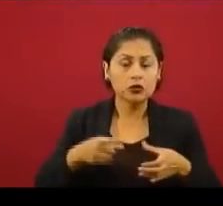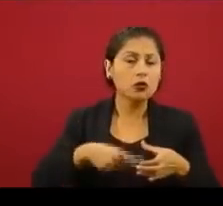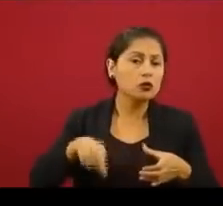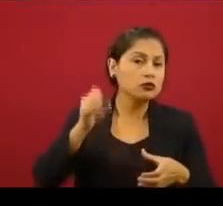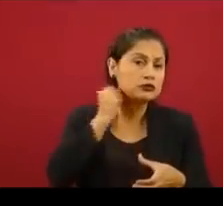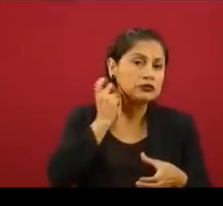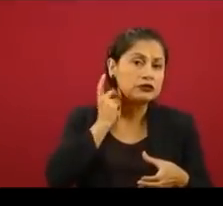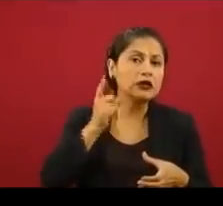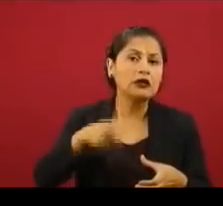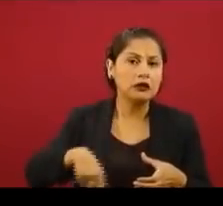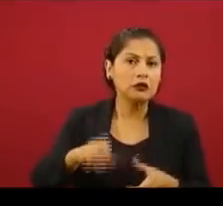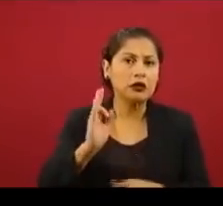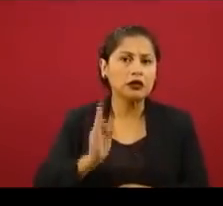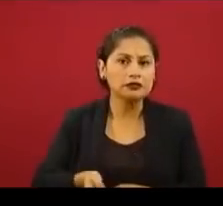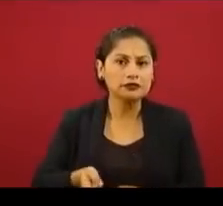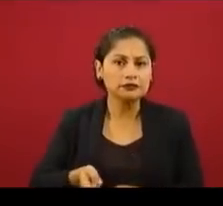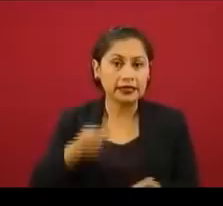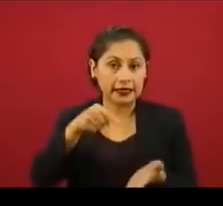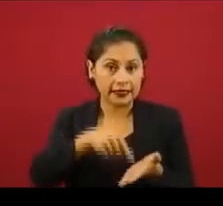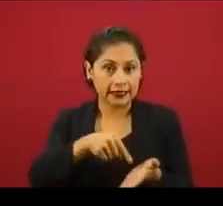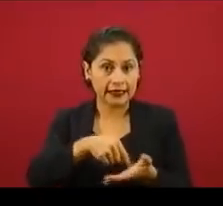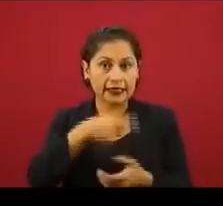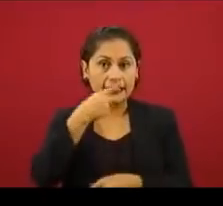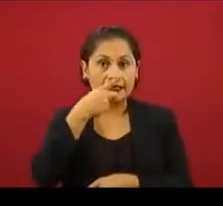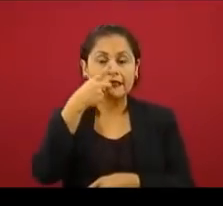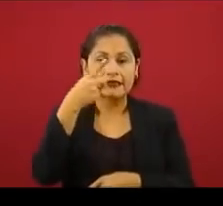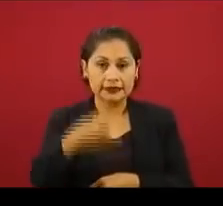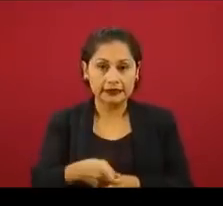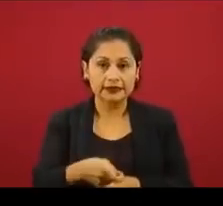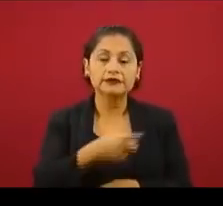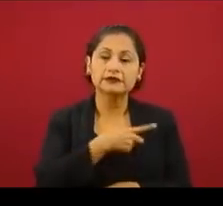había que emitir un decreto.